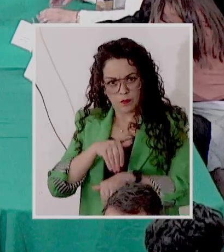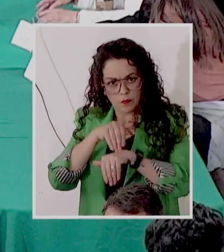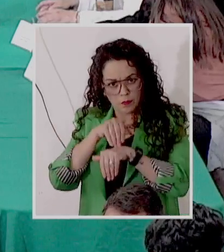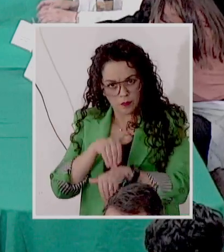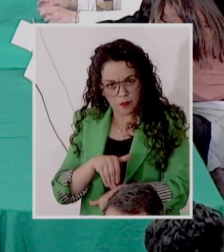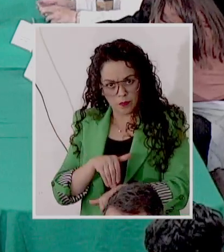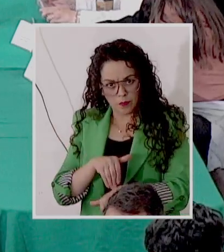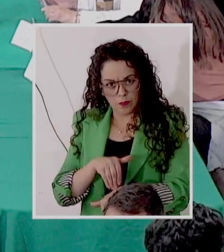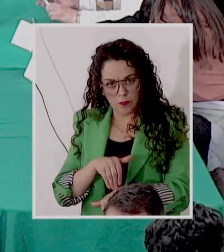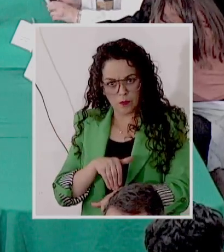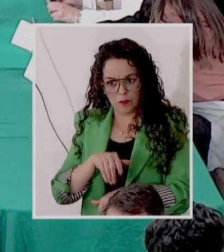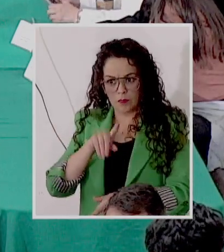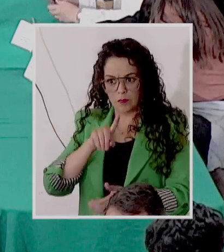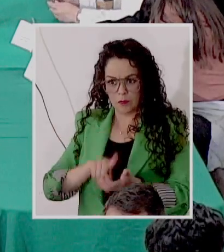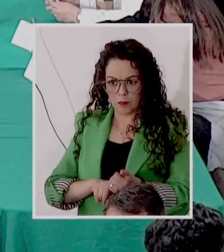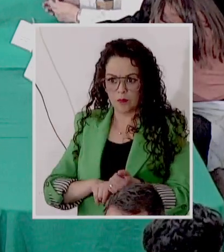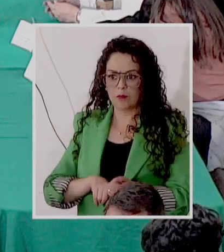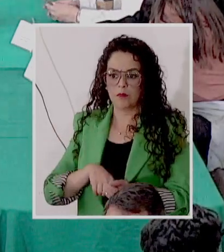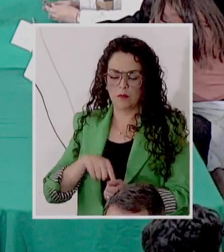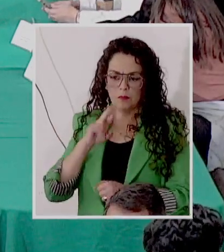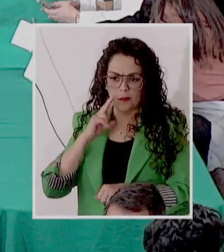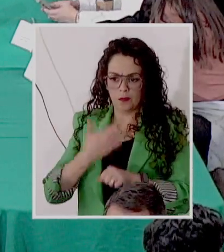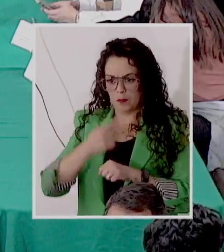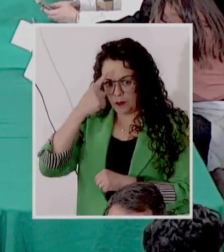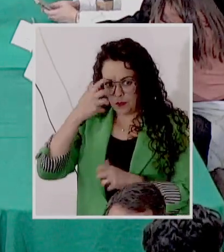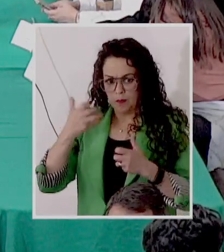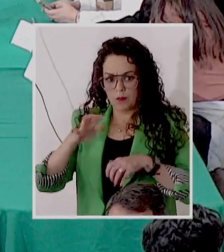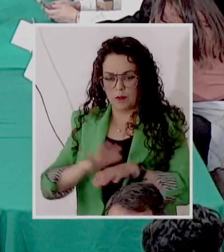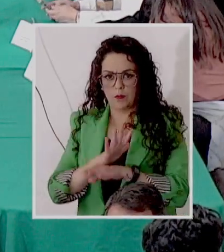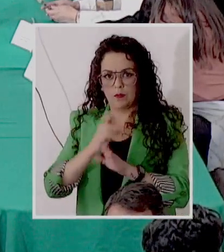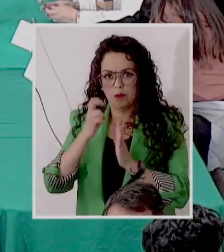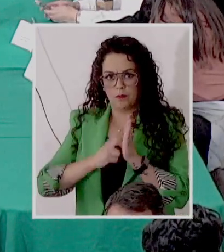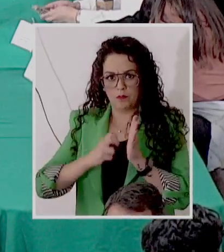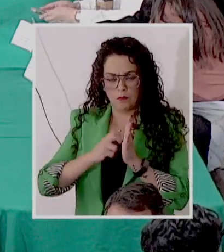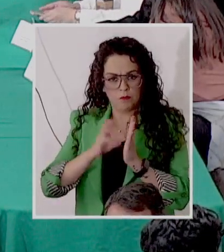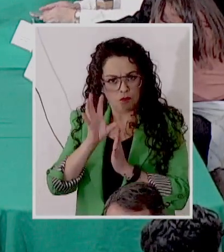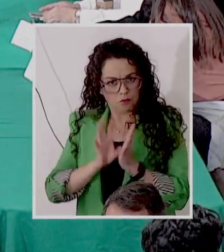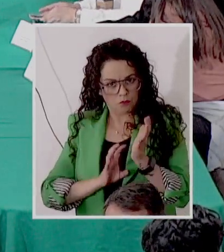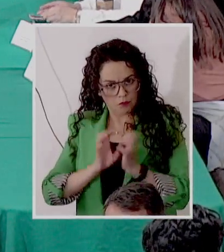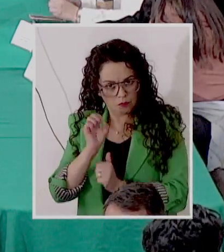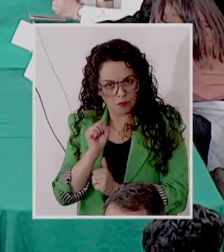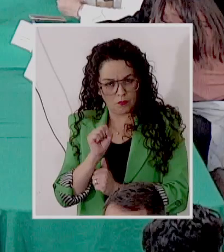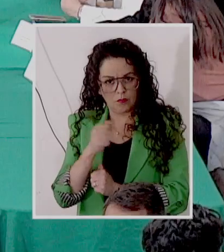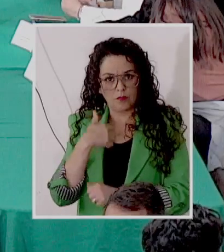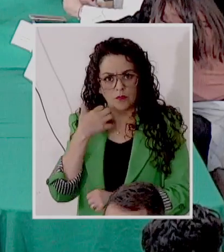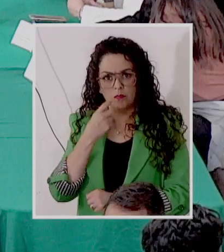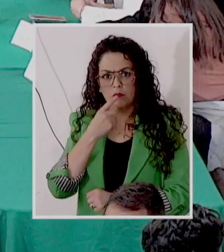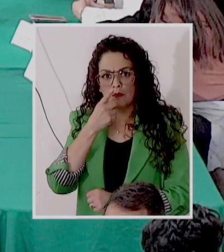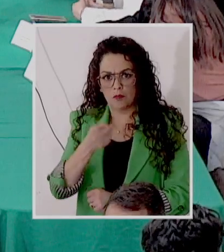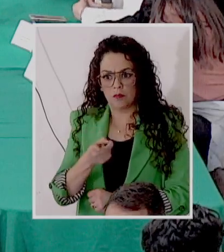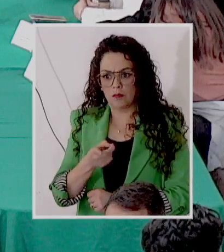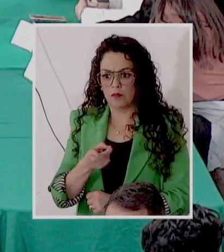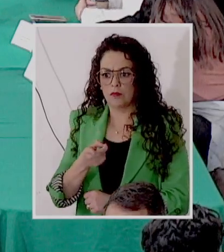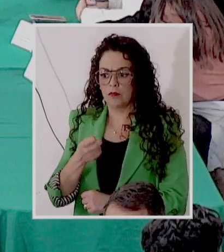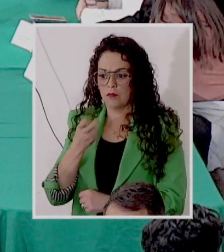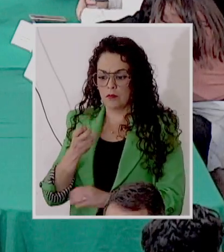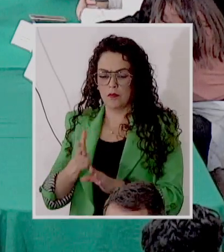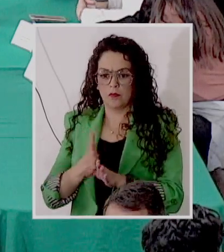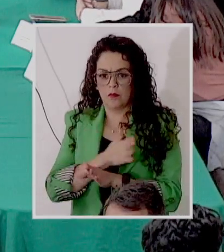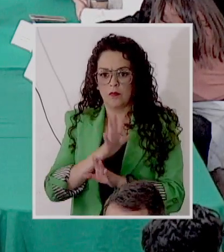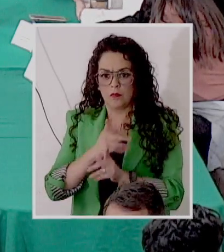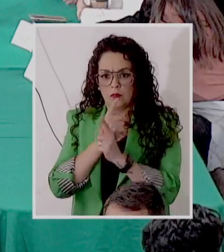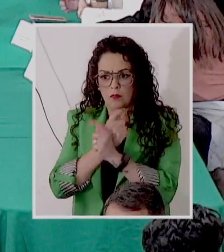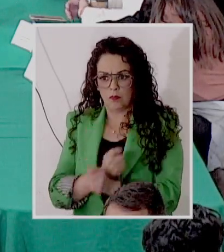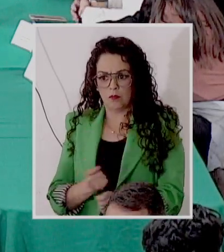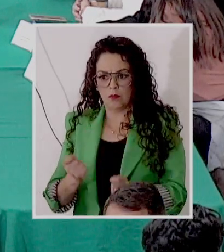carácter de constituyente permanente. Al respecto, no omito mencionar que el proyecto fue circulado previamente